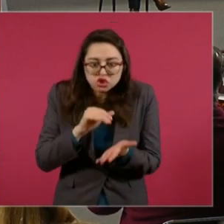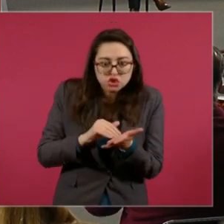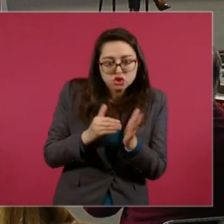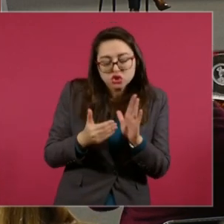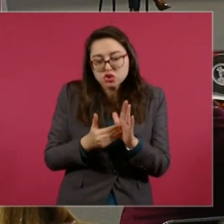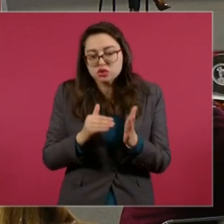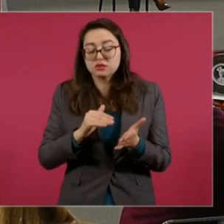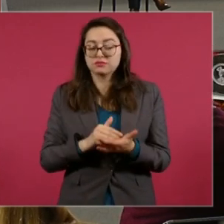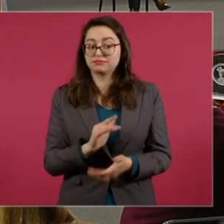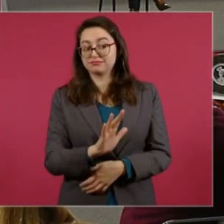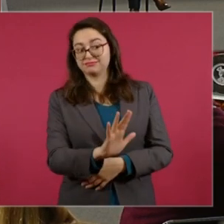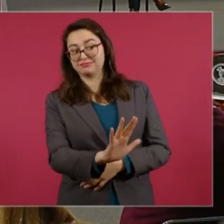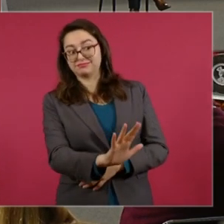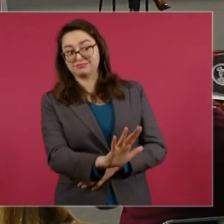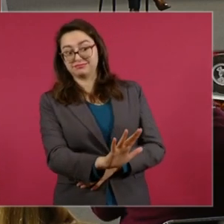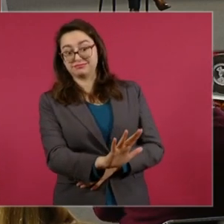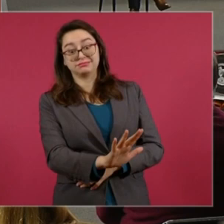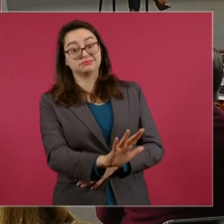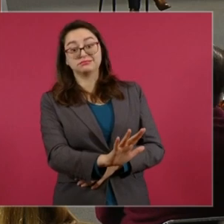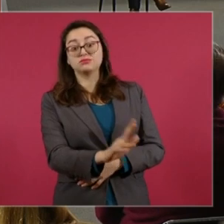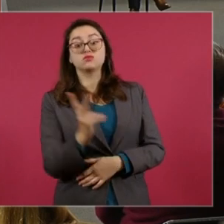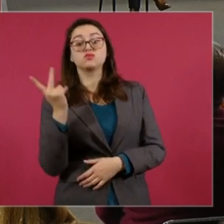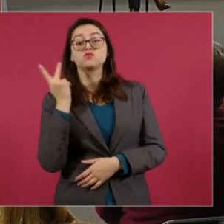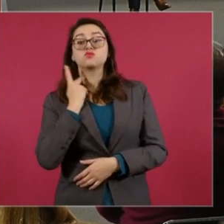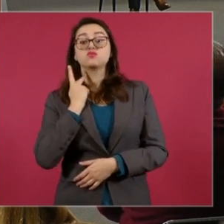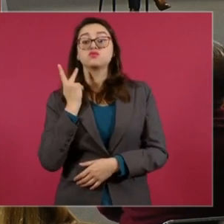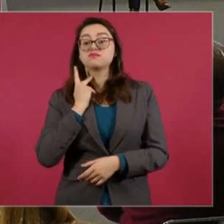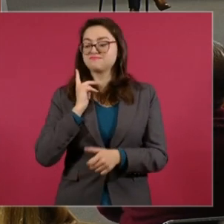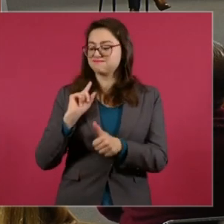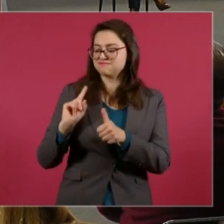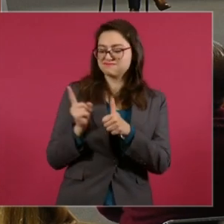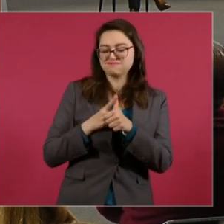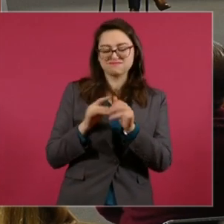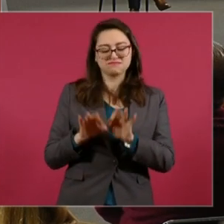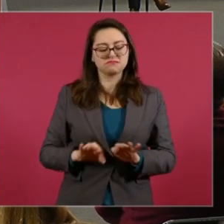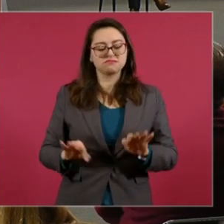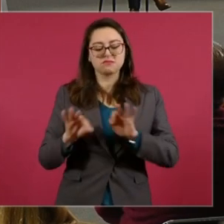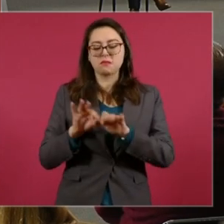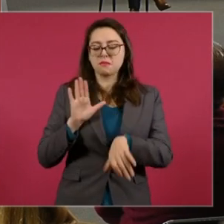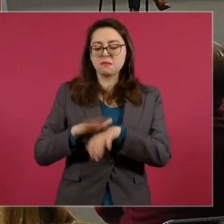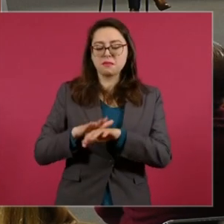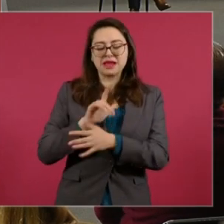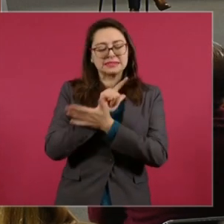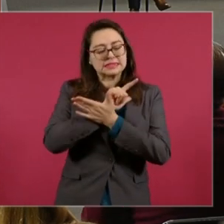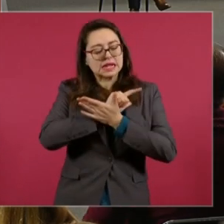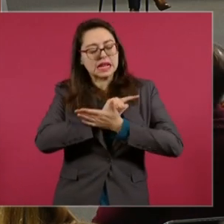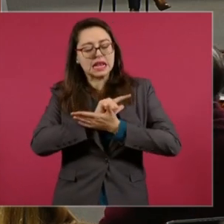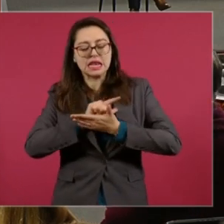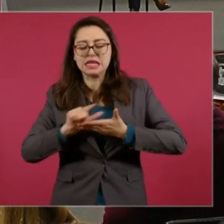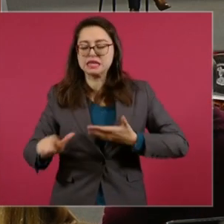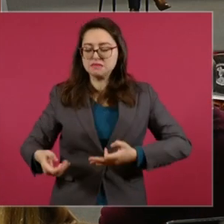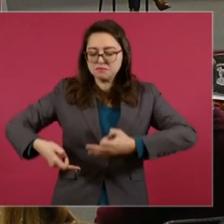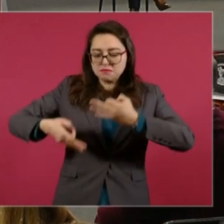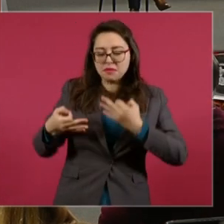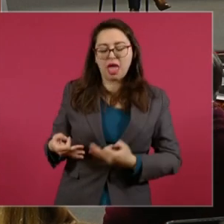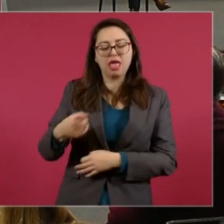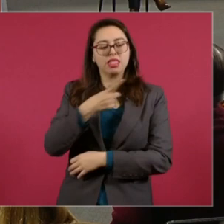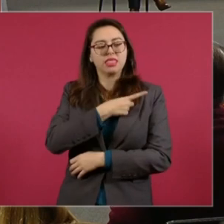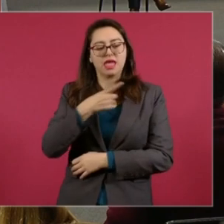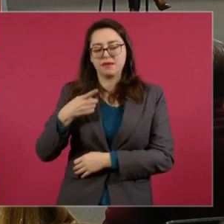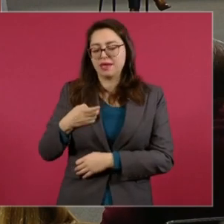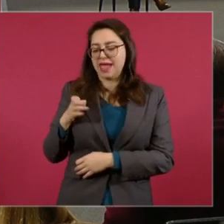Se les olvida que la política es un imperativo ético, que es tan limpia que ni los más sucios